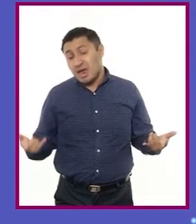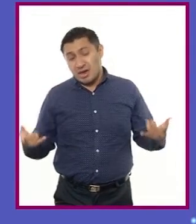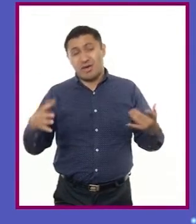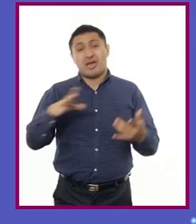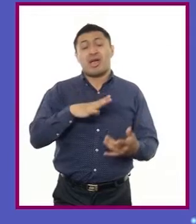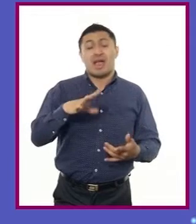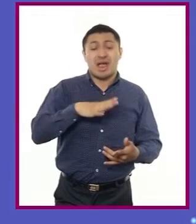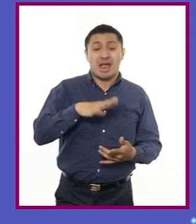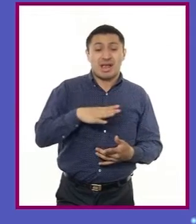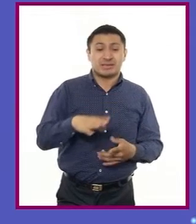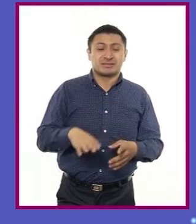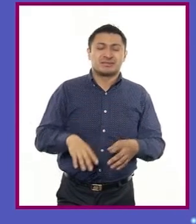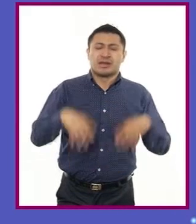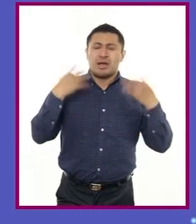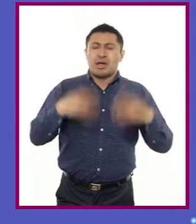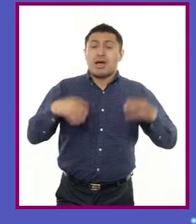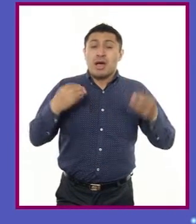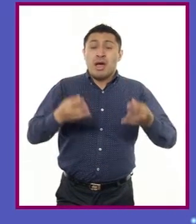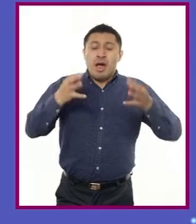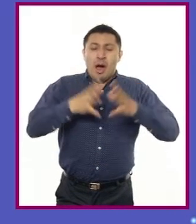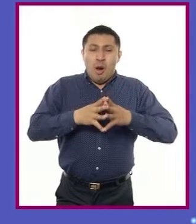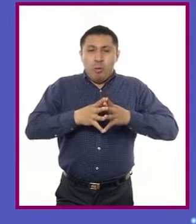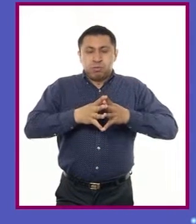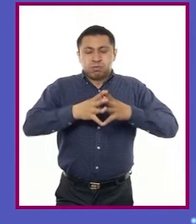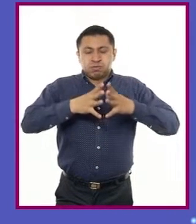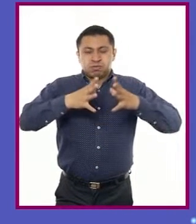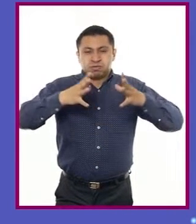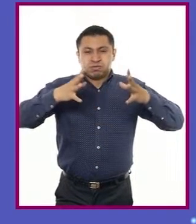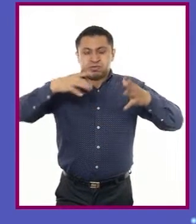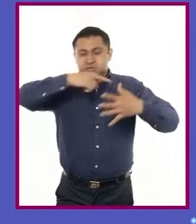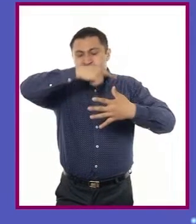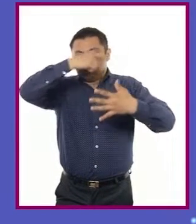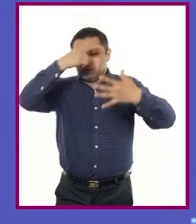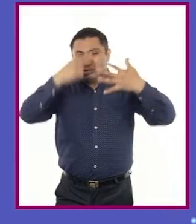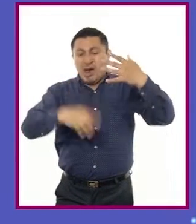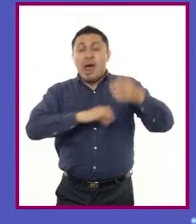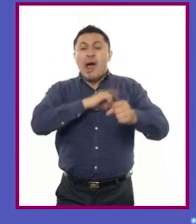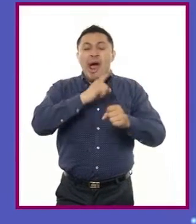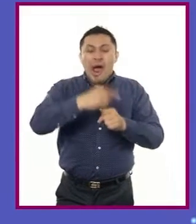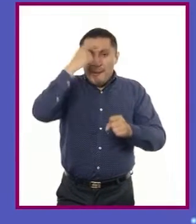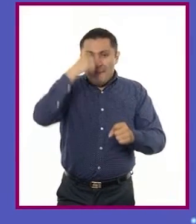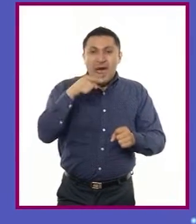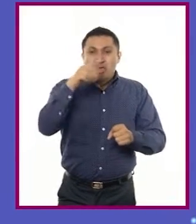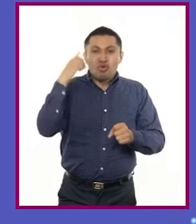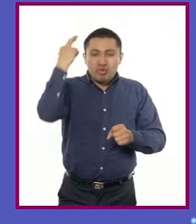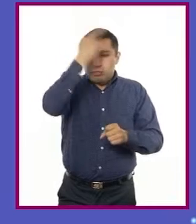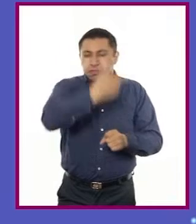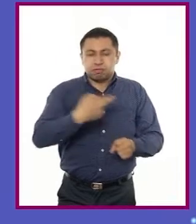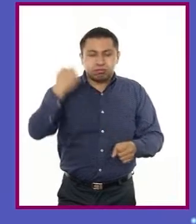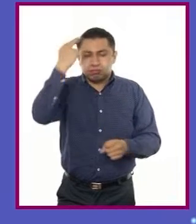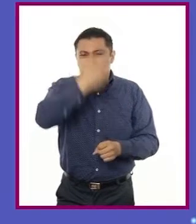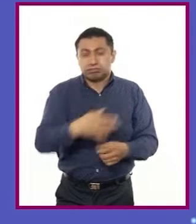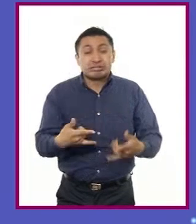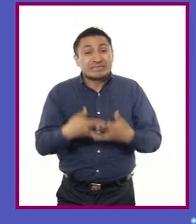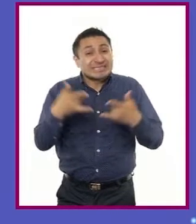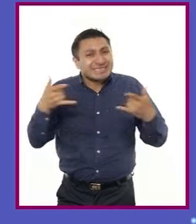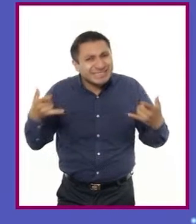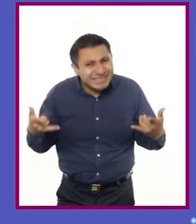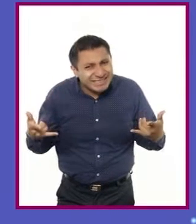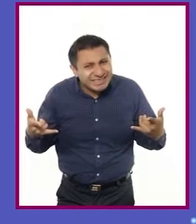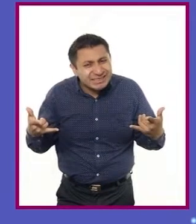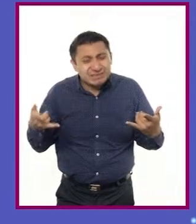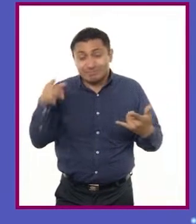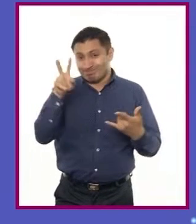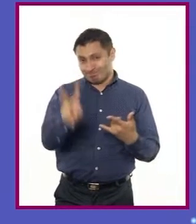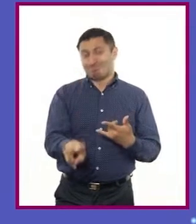ofrecen una gama muy amplia de posibilidades para este análisis. ¿Las historietas?